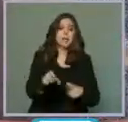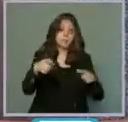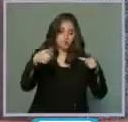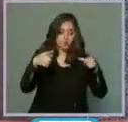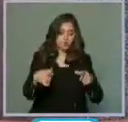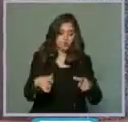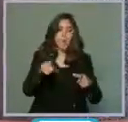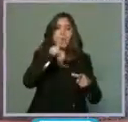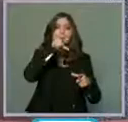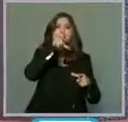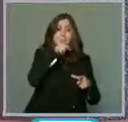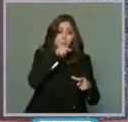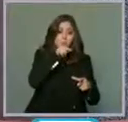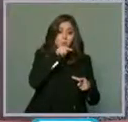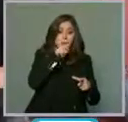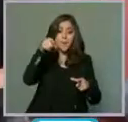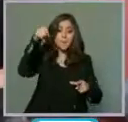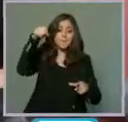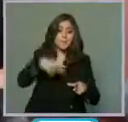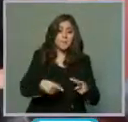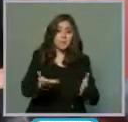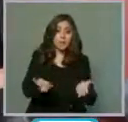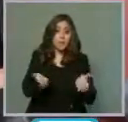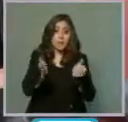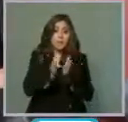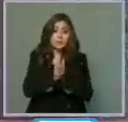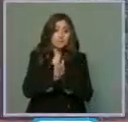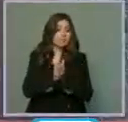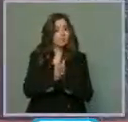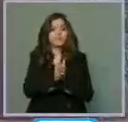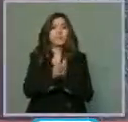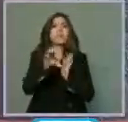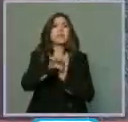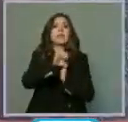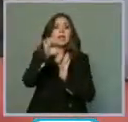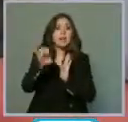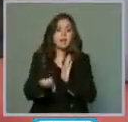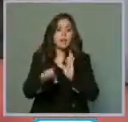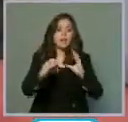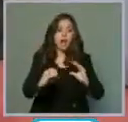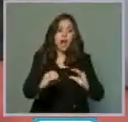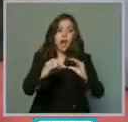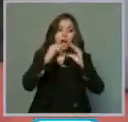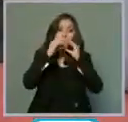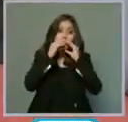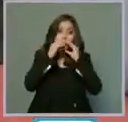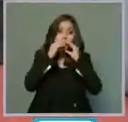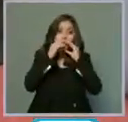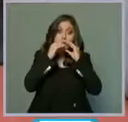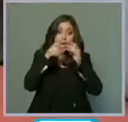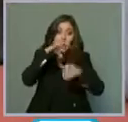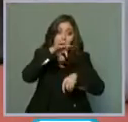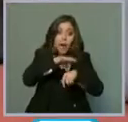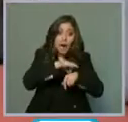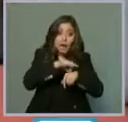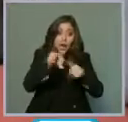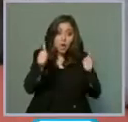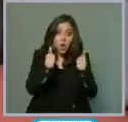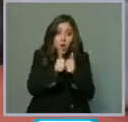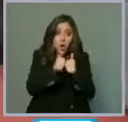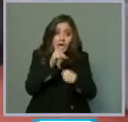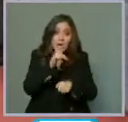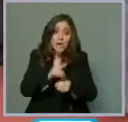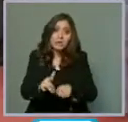la quesadilla. por supuesto que no. O por ejemplo, una hamburguesa que tiene carne con queso. Eso es algo que no lo podemos consumir